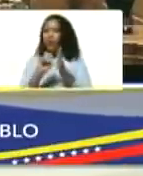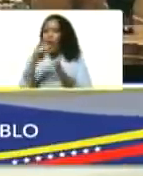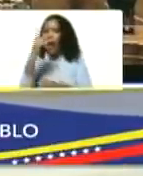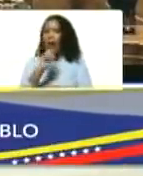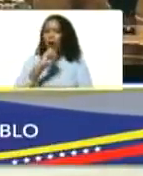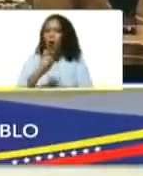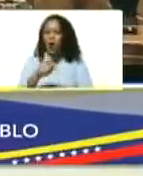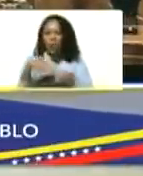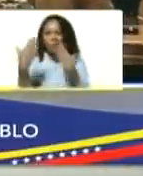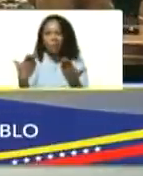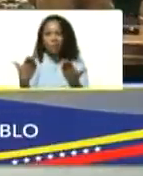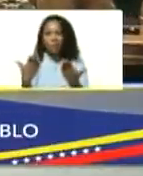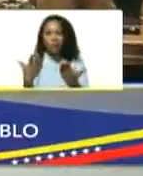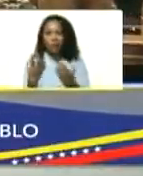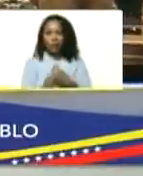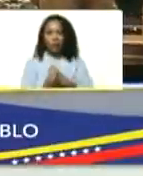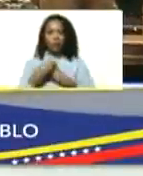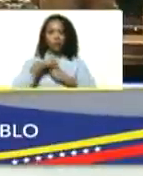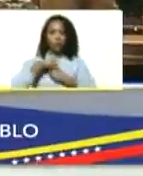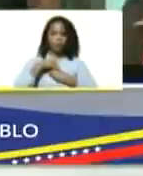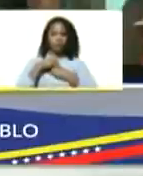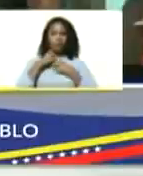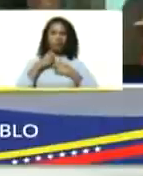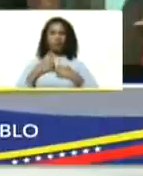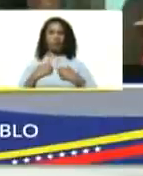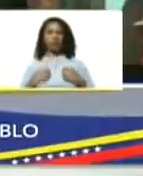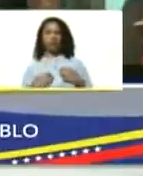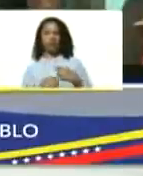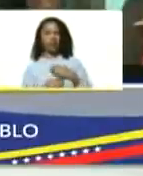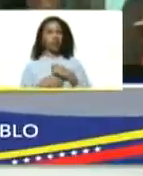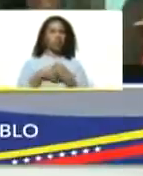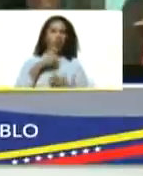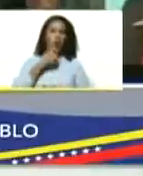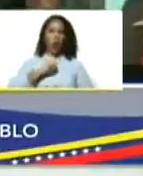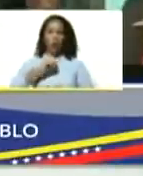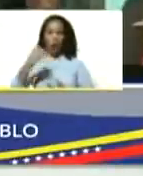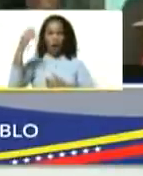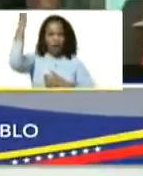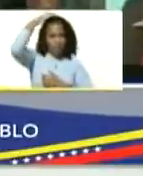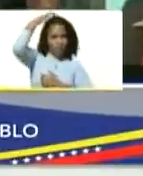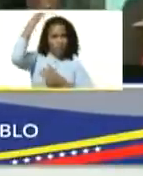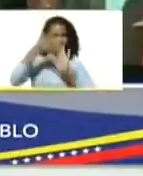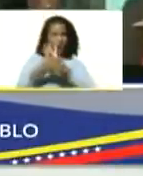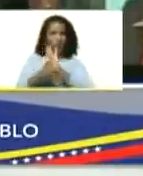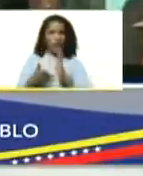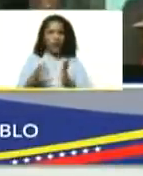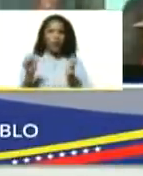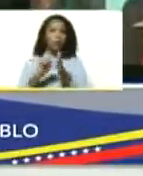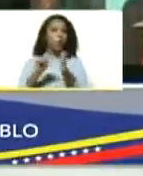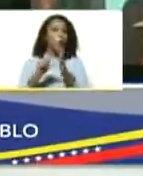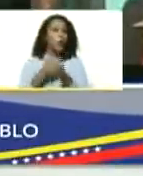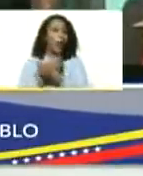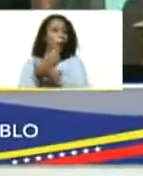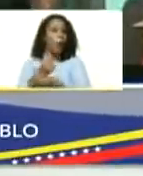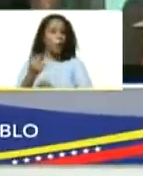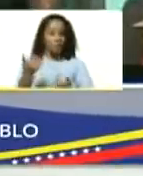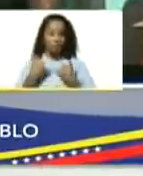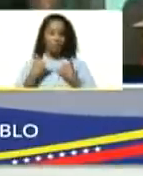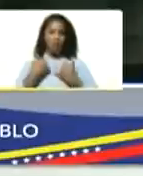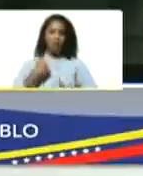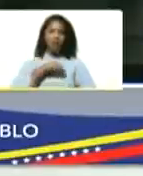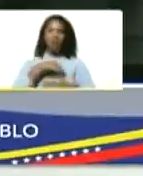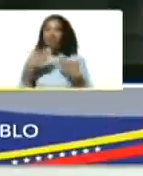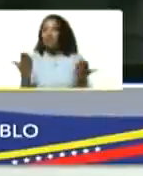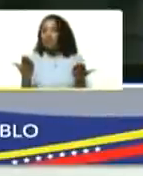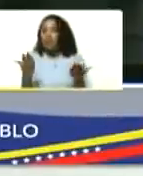odian tragándose los vivos a toditos y dónde está nuestro amor bendito y